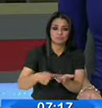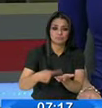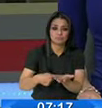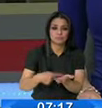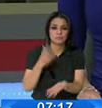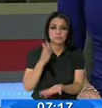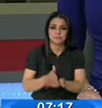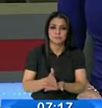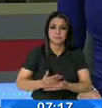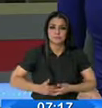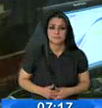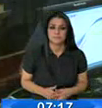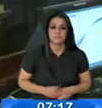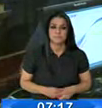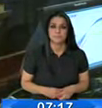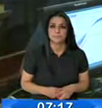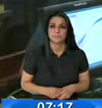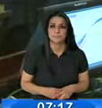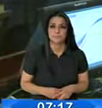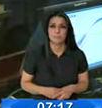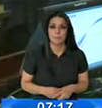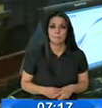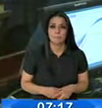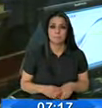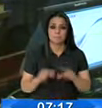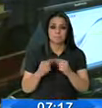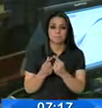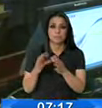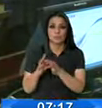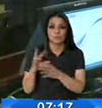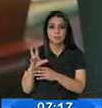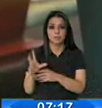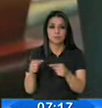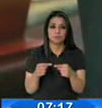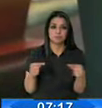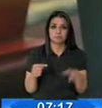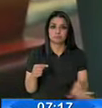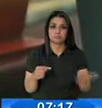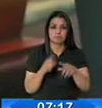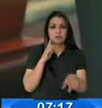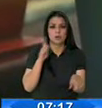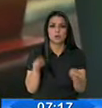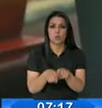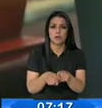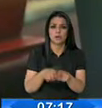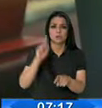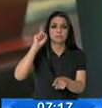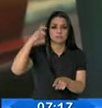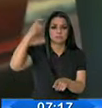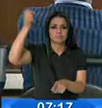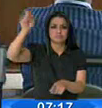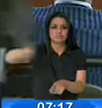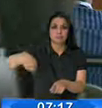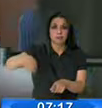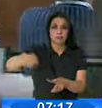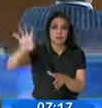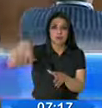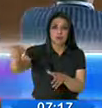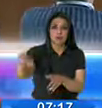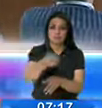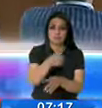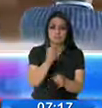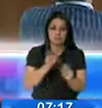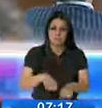se suspendió. En el oficialismo y en la oposición hay consenso en la necesidad de que el procurador acuda a rendir cuentas, tanto por